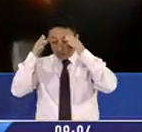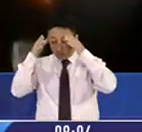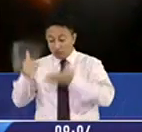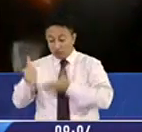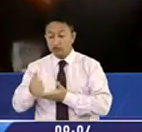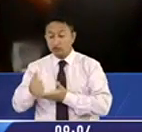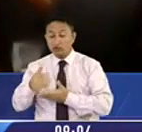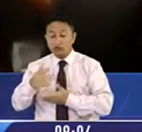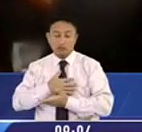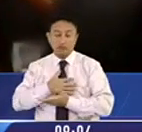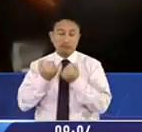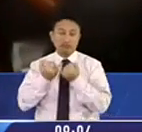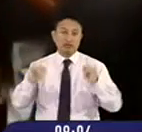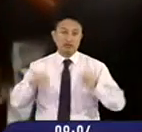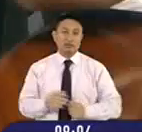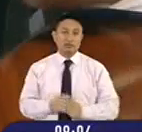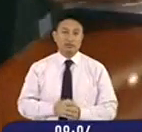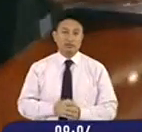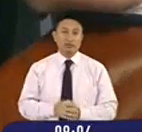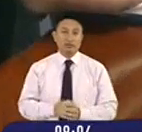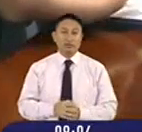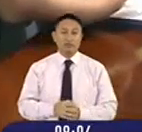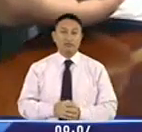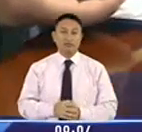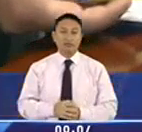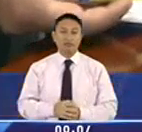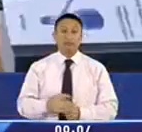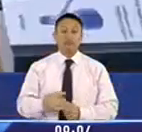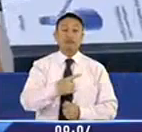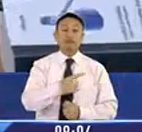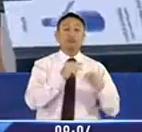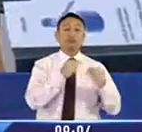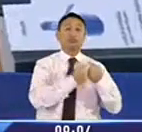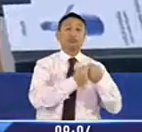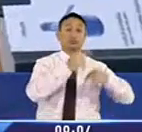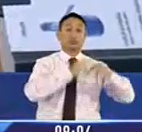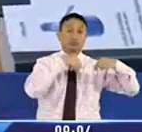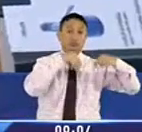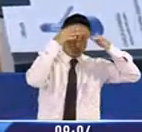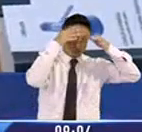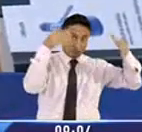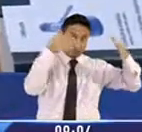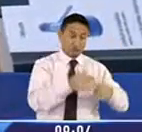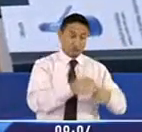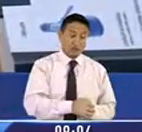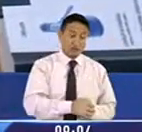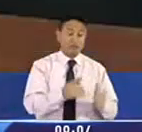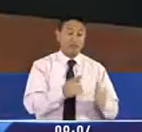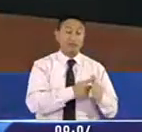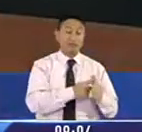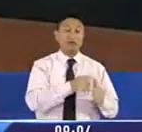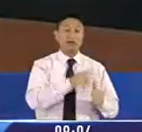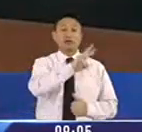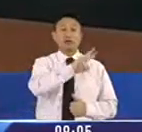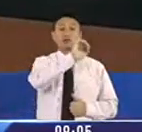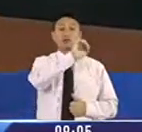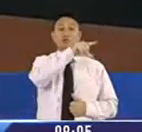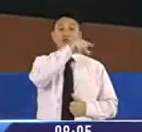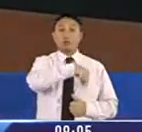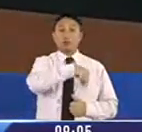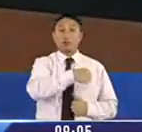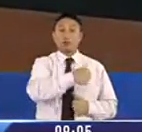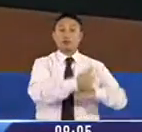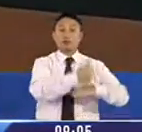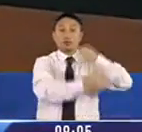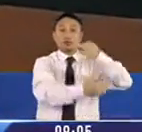manera independiente. No me van a tener atado. Construye tiene sus objetivos claros y llevar a juicio político a Wilman Terán es algo